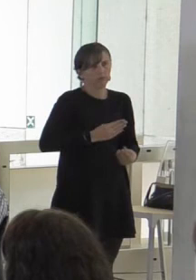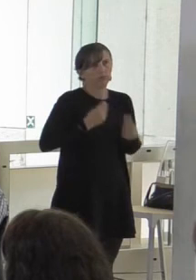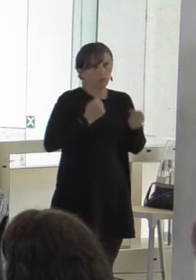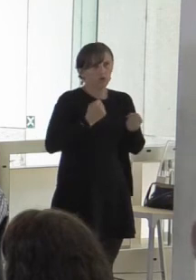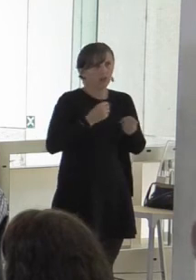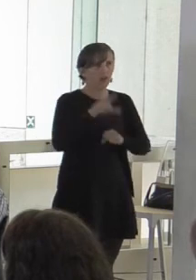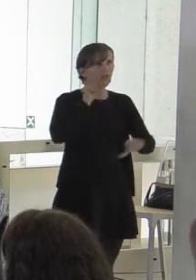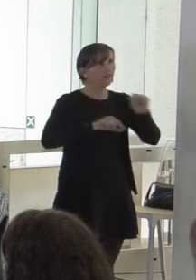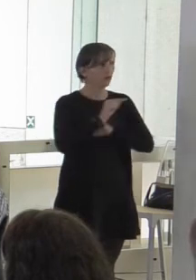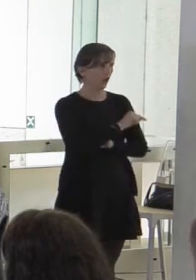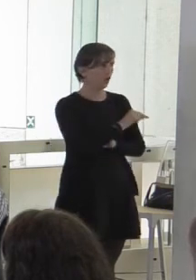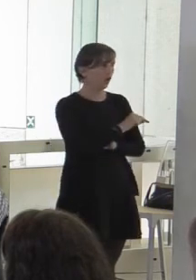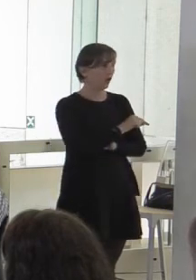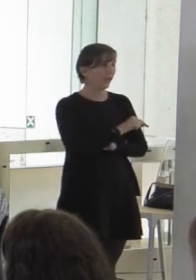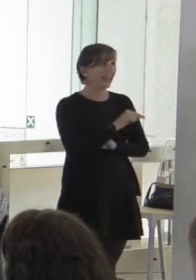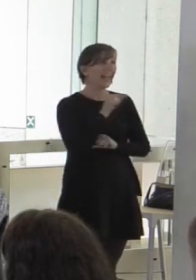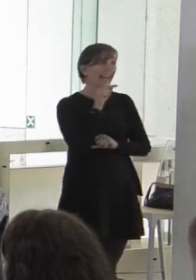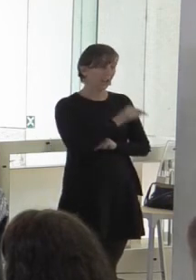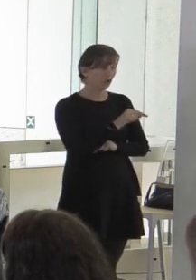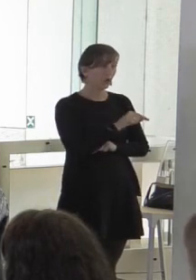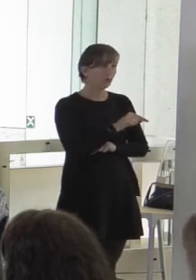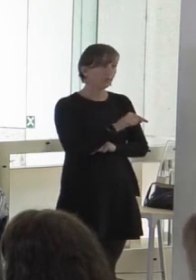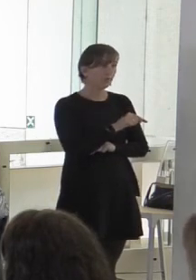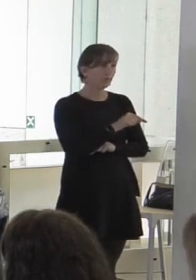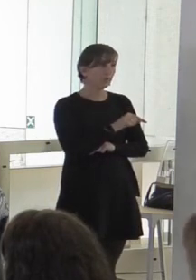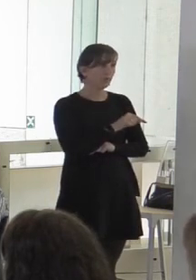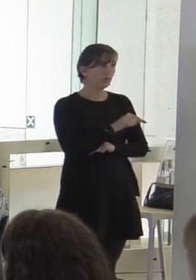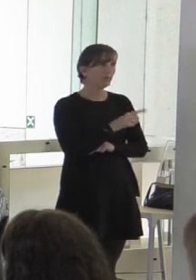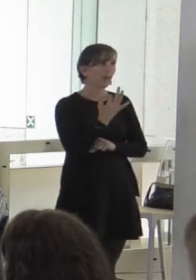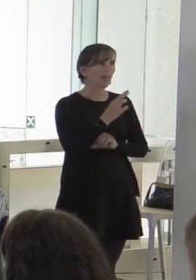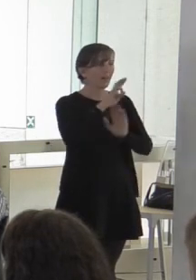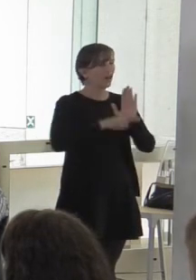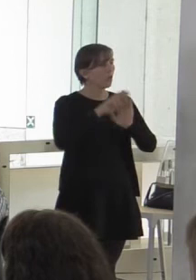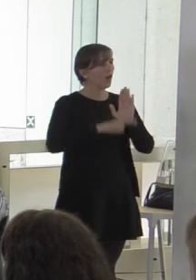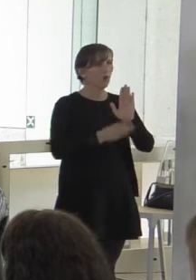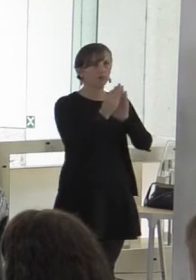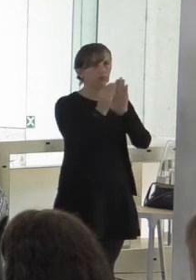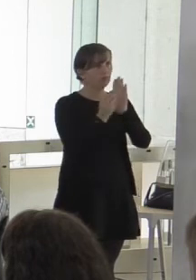de decisión. Todo eso tendría que haberse regulado